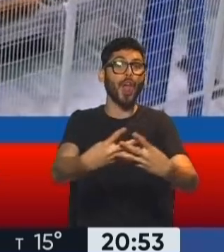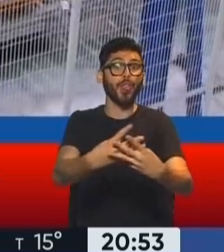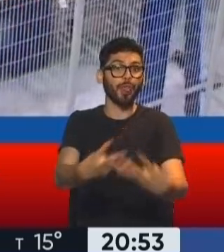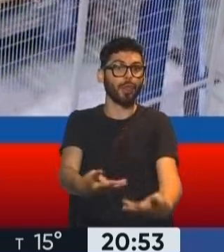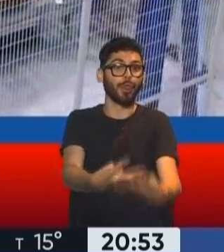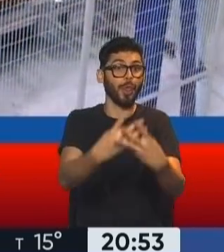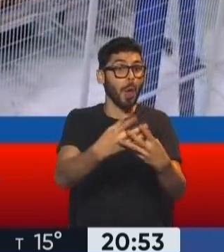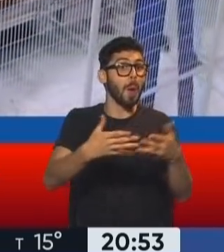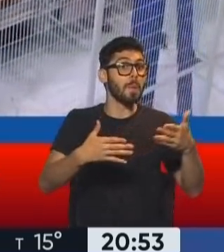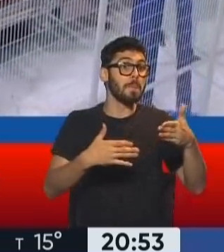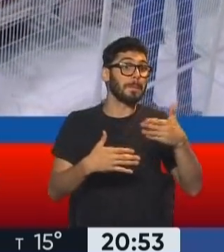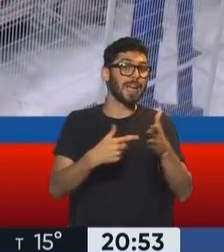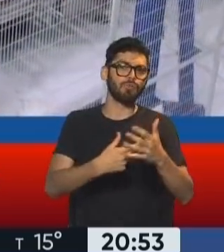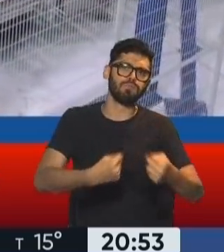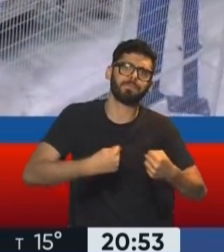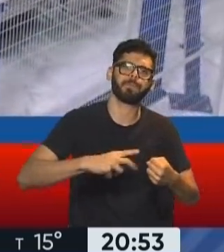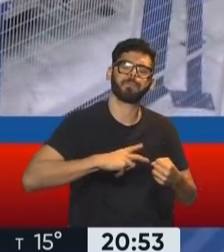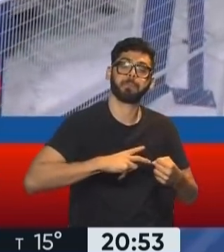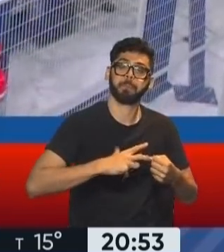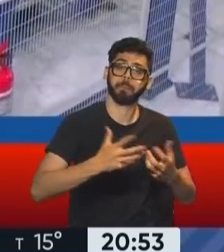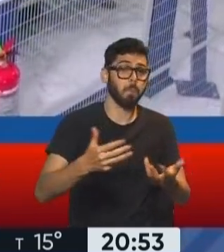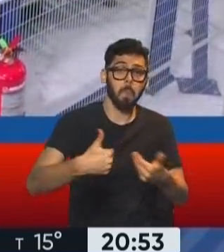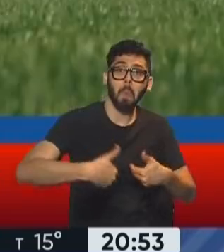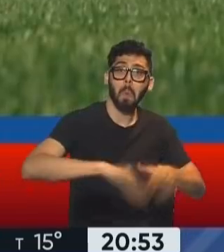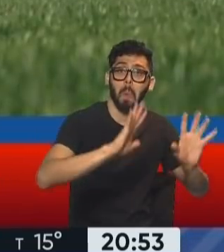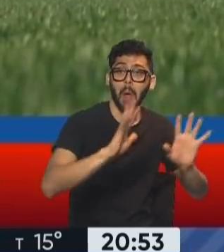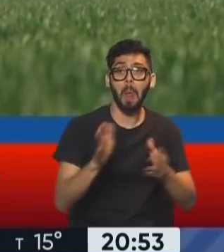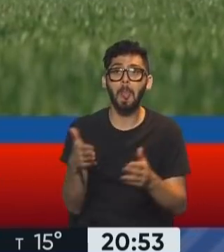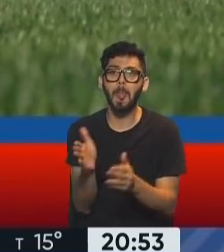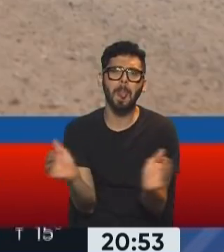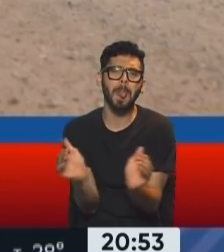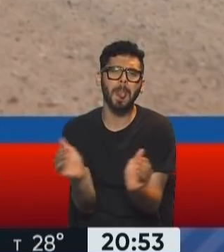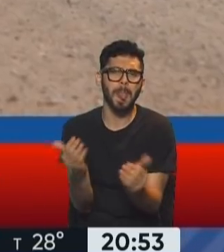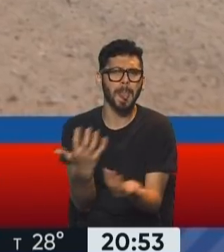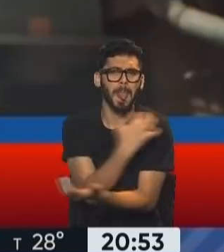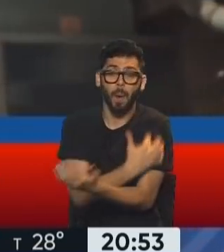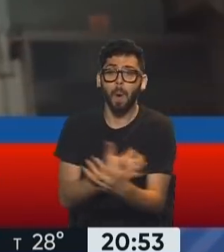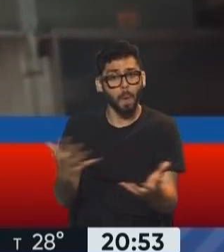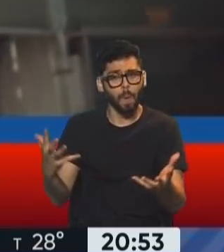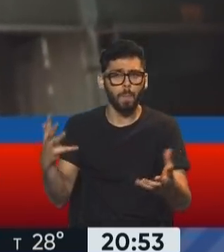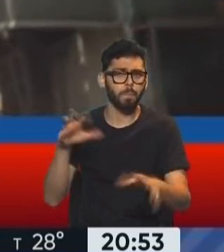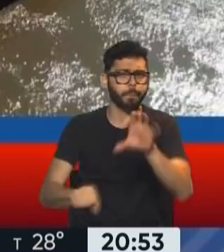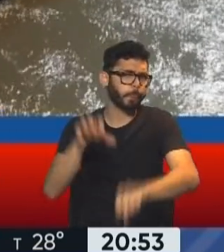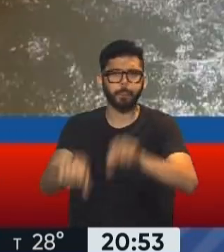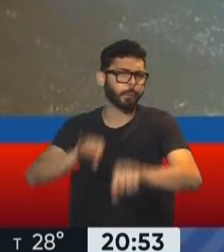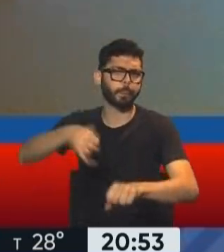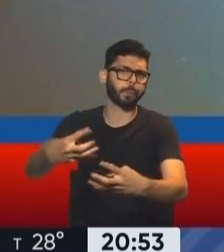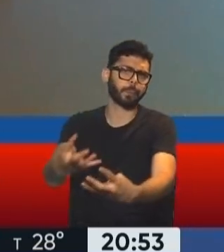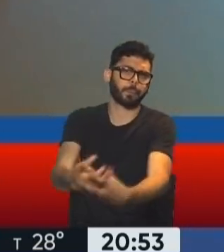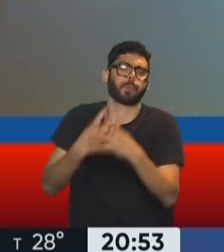peces chicos. Por eso es tan importante seguir adelante. El fiscal Moreno tuvo una actuación